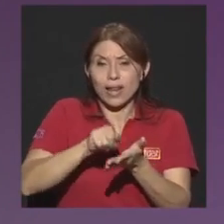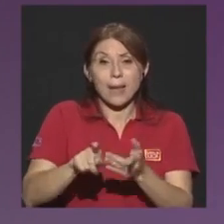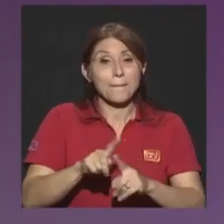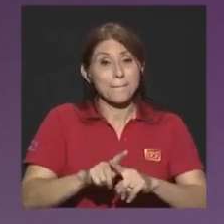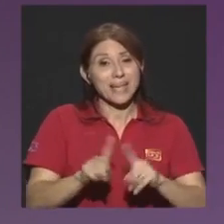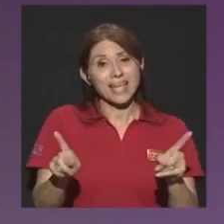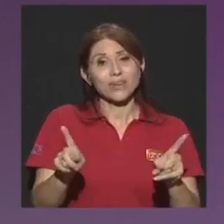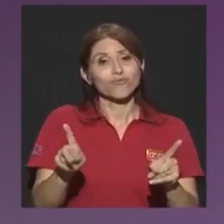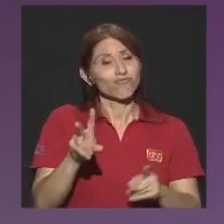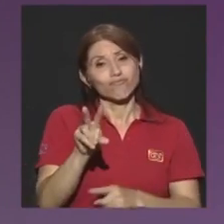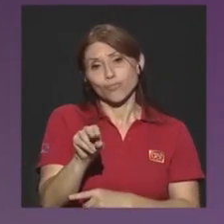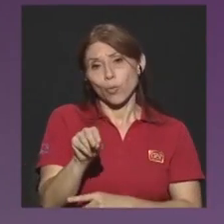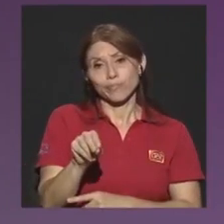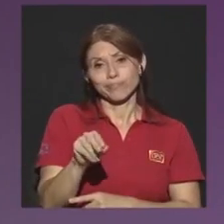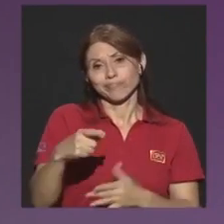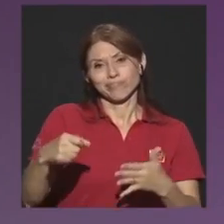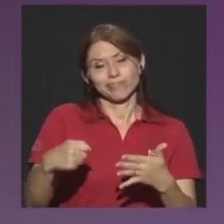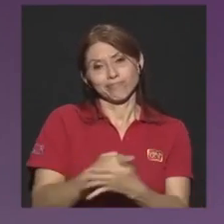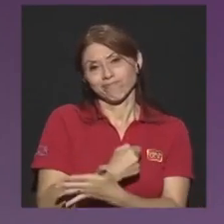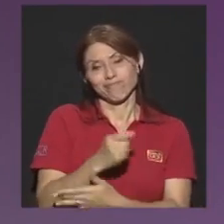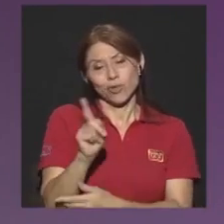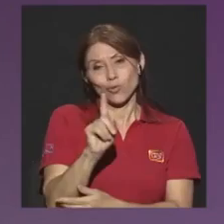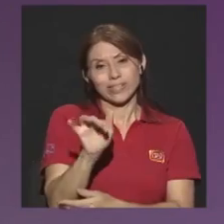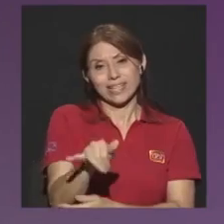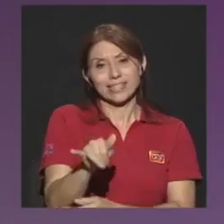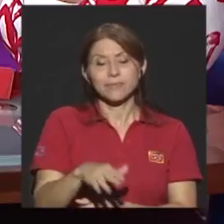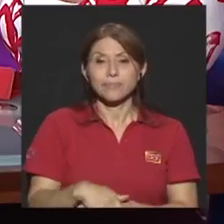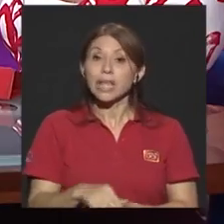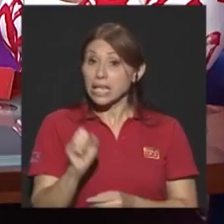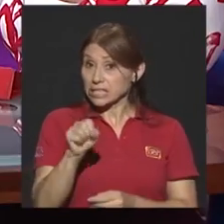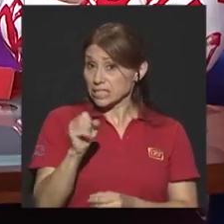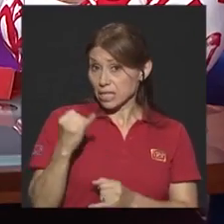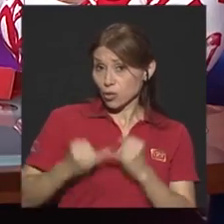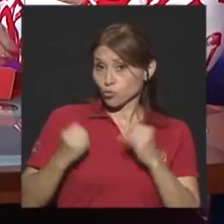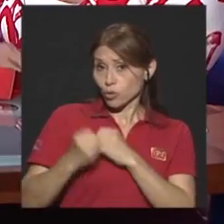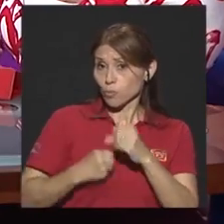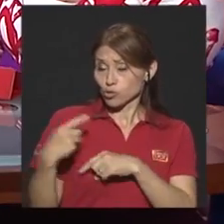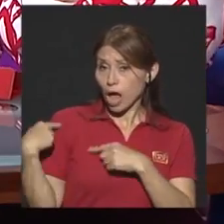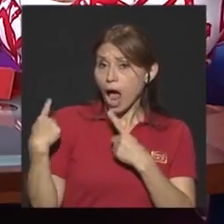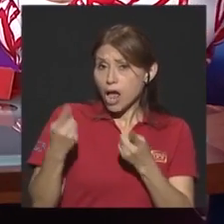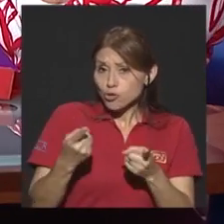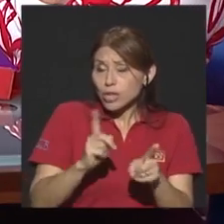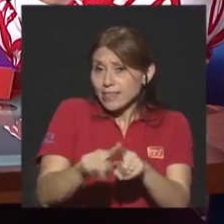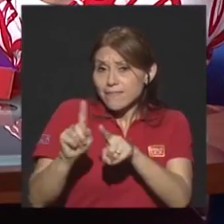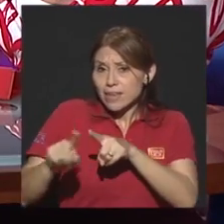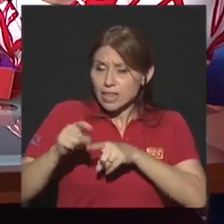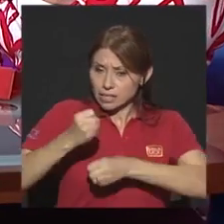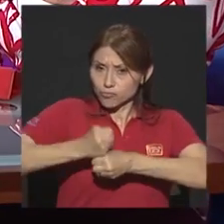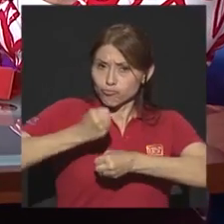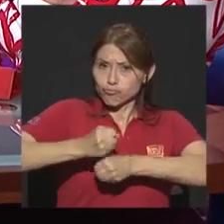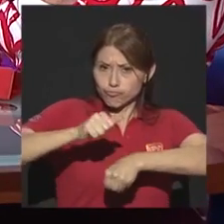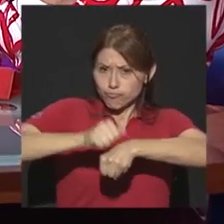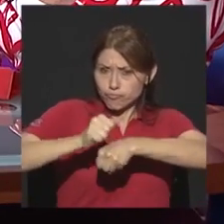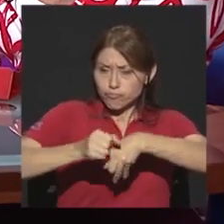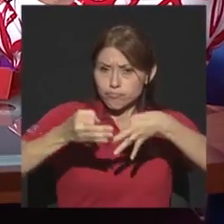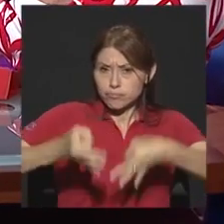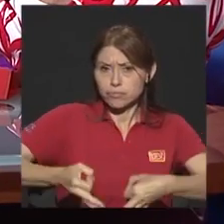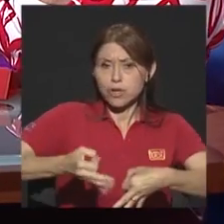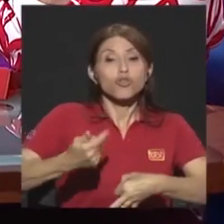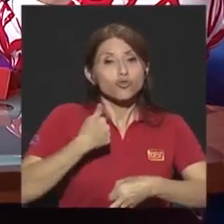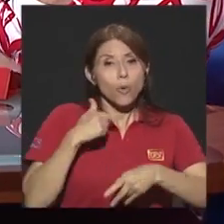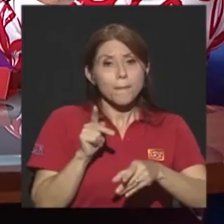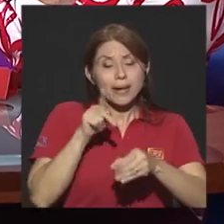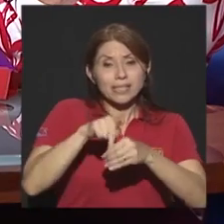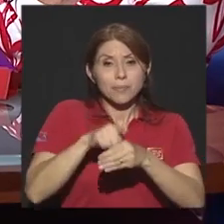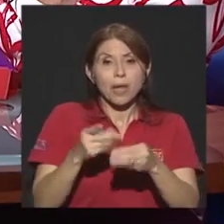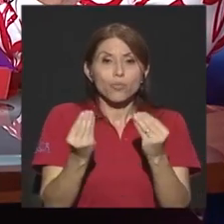lamentablemente no es así. Ha habido acciones concretas en los últimos años, yo he participado de muchas, de hecho, de